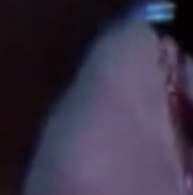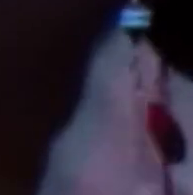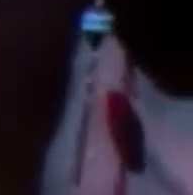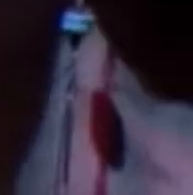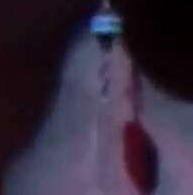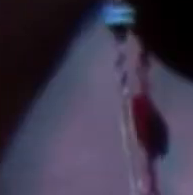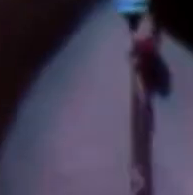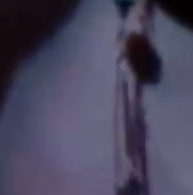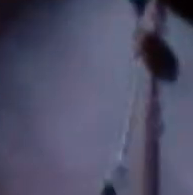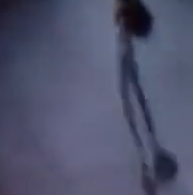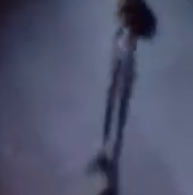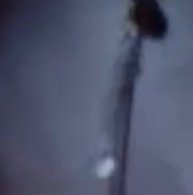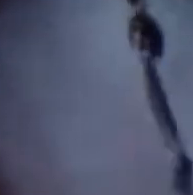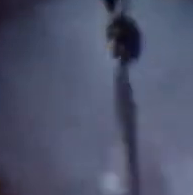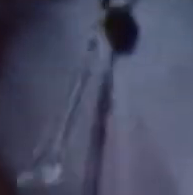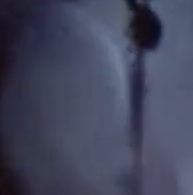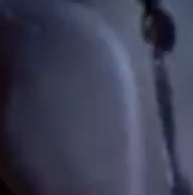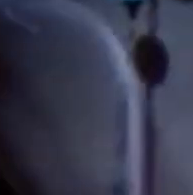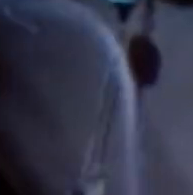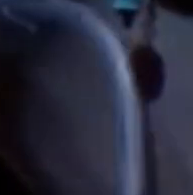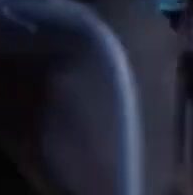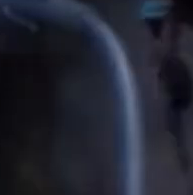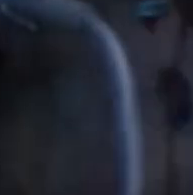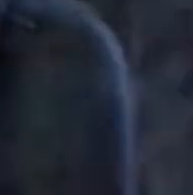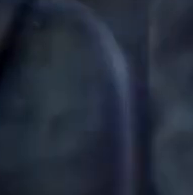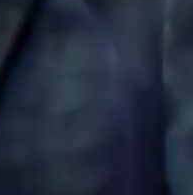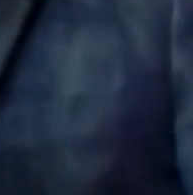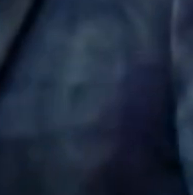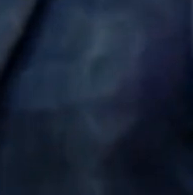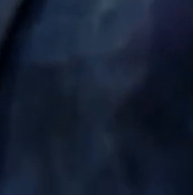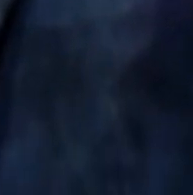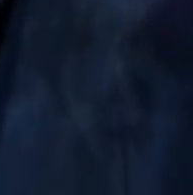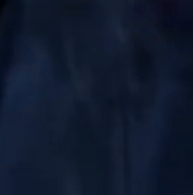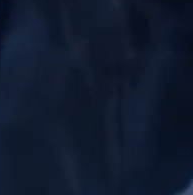donde pasan nuestros cuerpos, ¿verdad? Que no son descontextualizados.